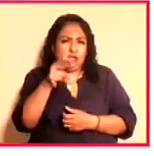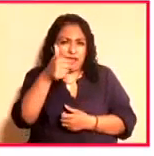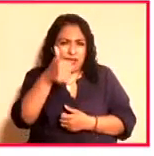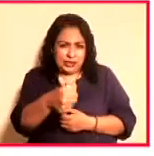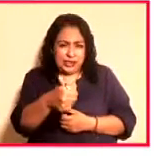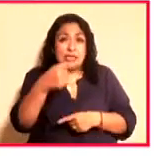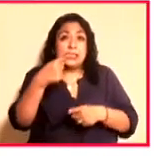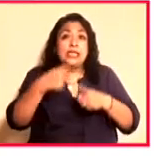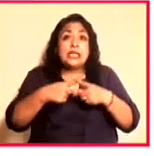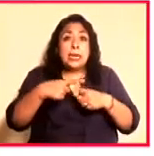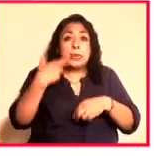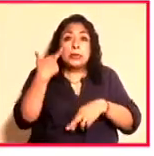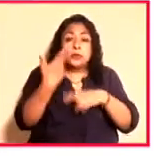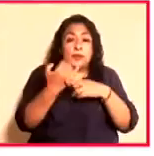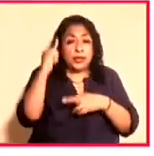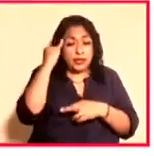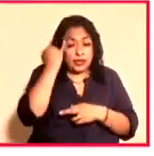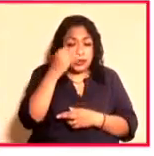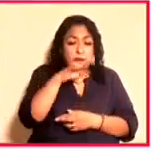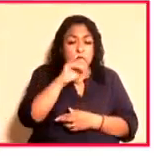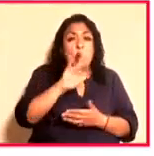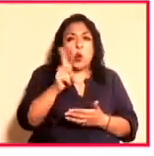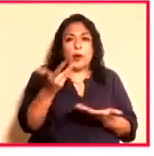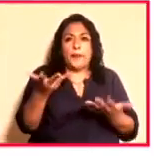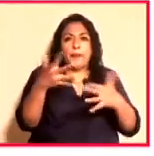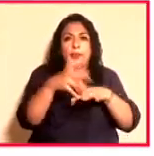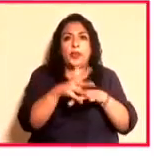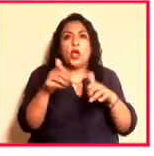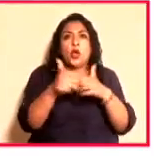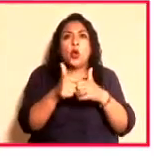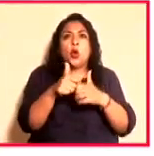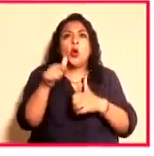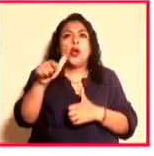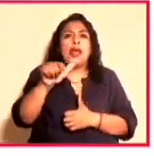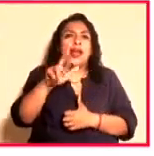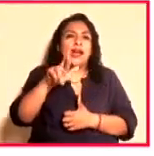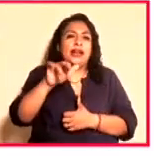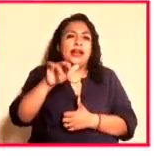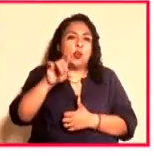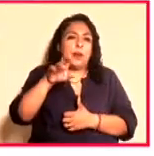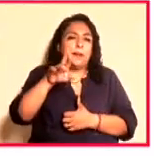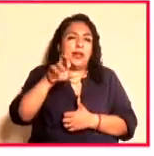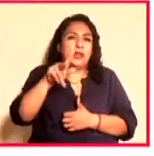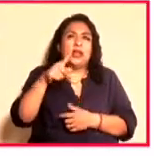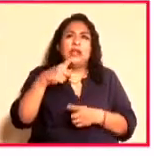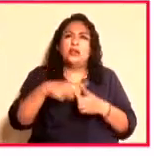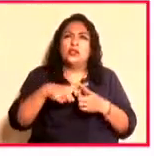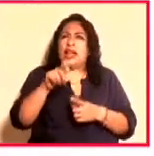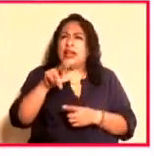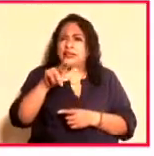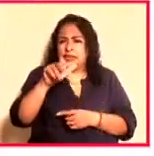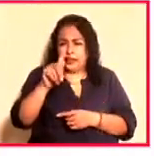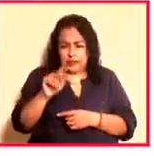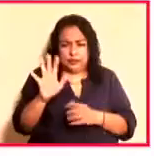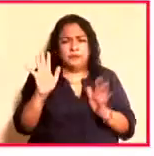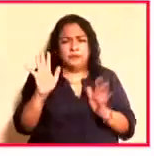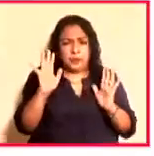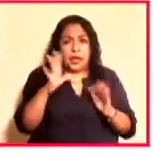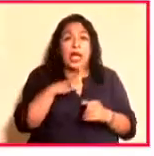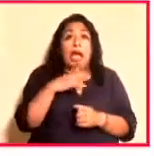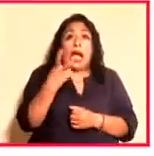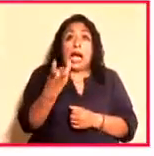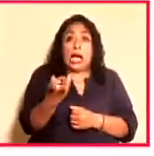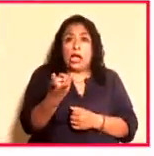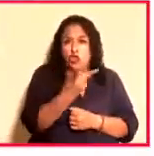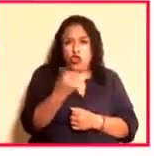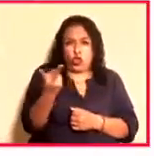indígenas mesoamericanos que luego se mestizaron con aborígenes aridoamericanos, en este caso los alazapas. Entre estos